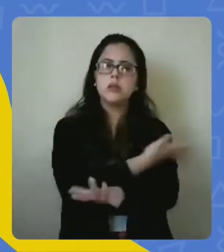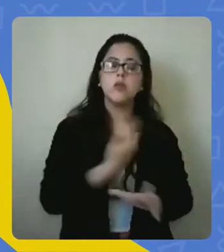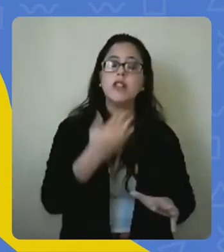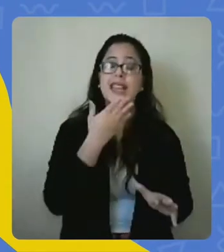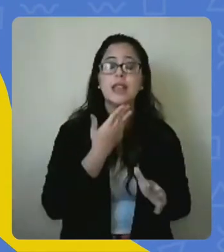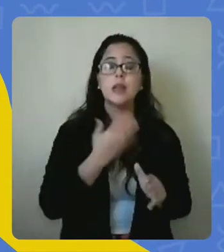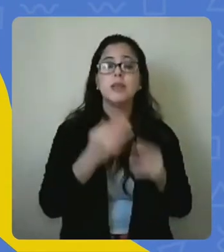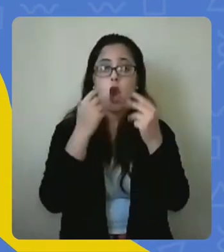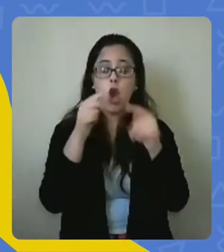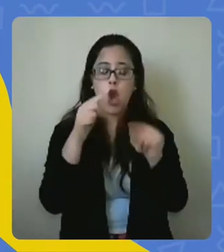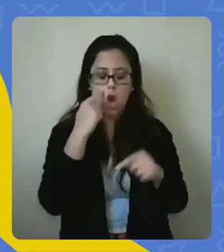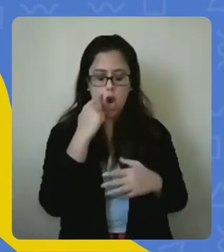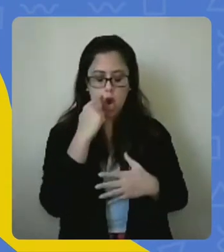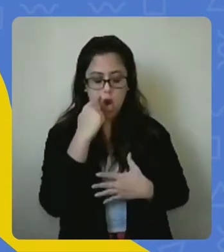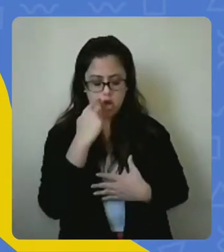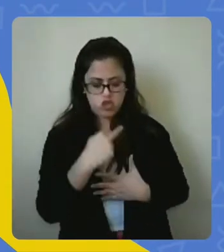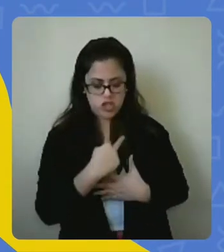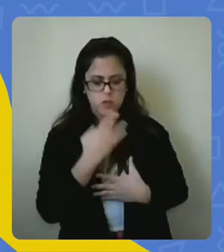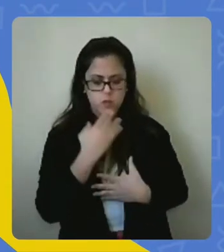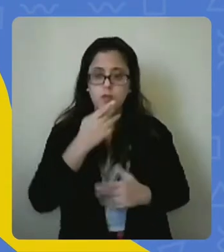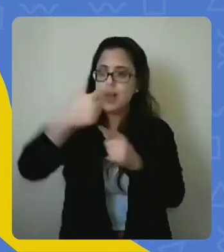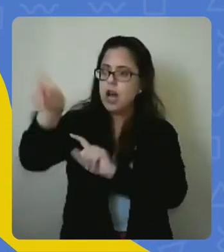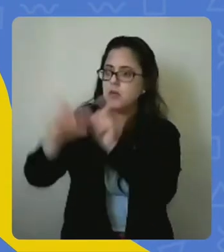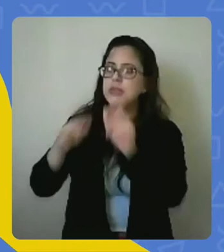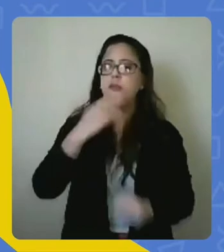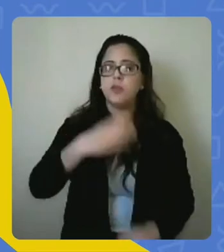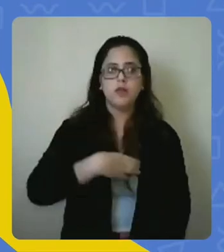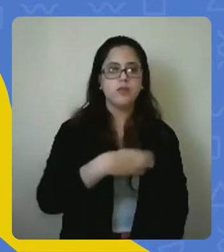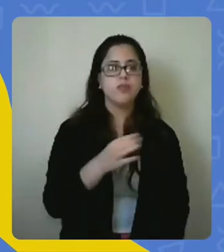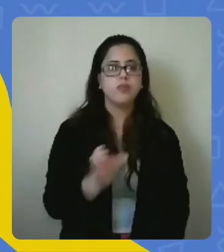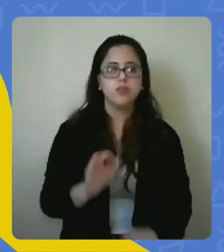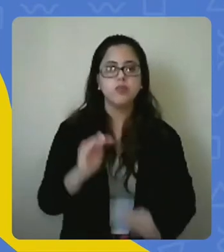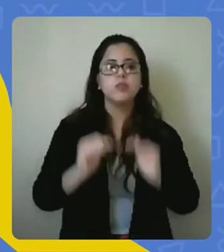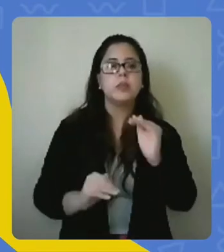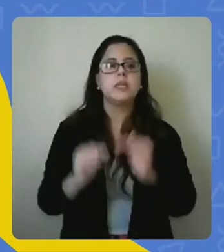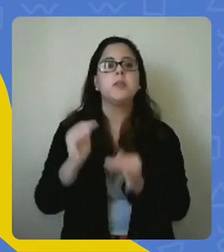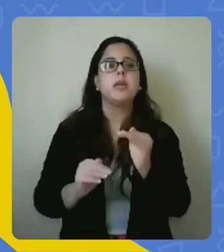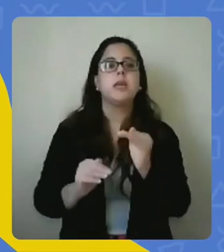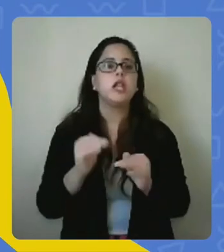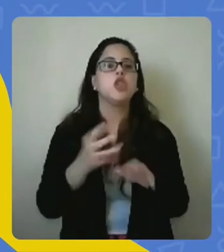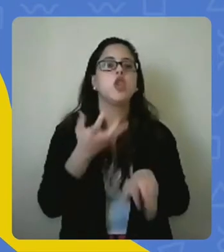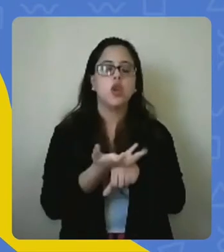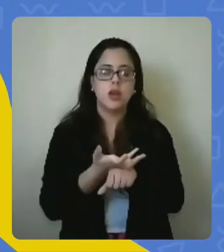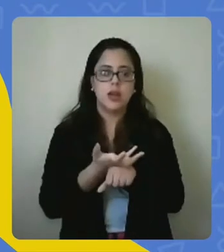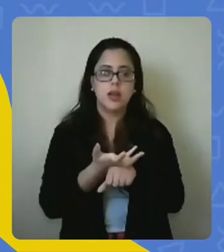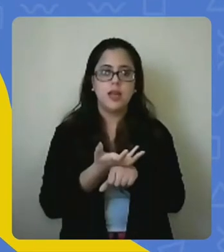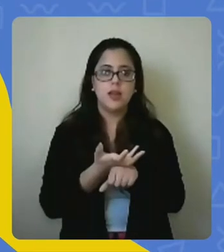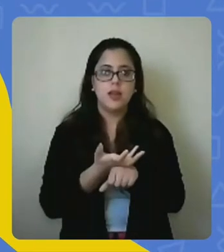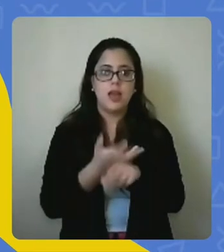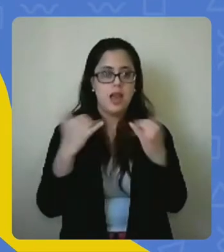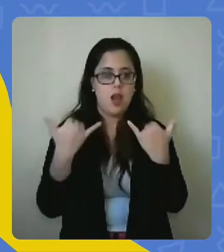conocer a los otros y también empatizar en función de las cuestiones que se van desplegando a lo largo del juego.